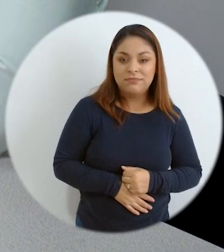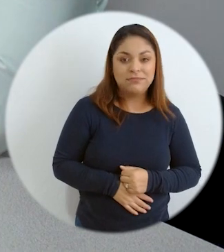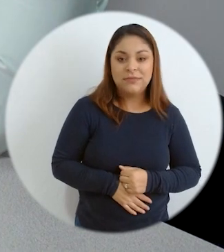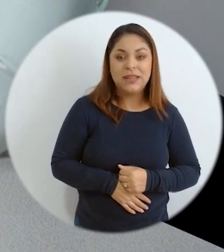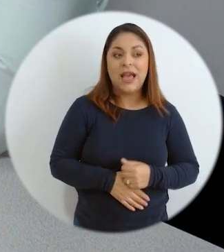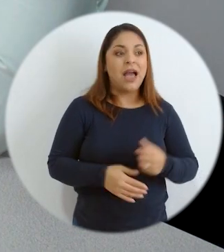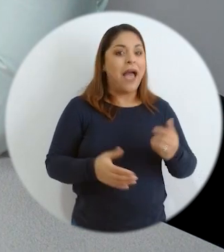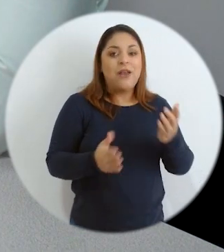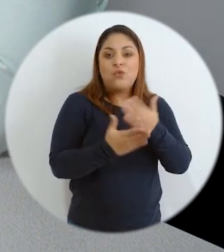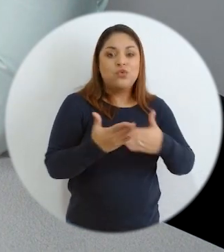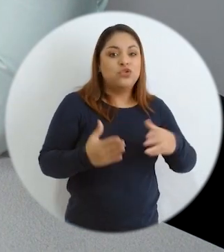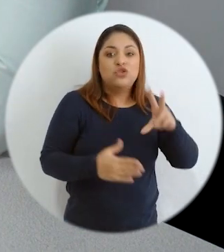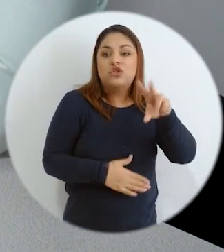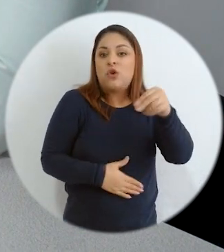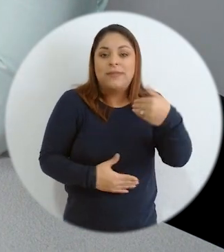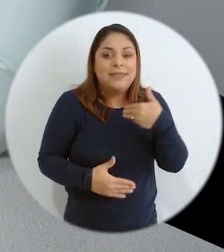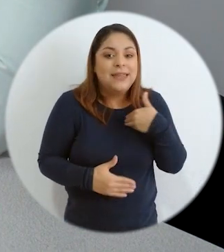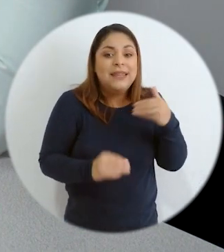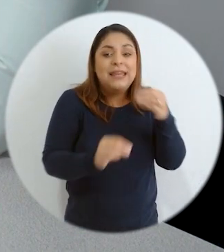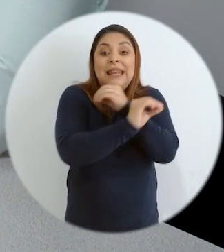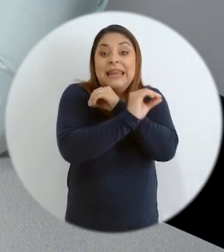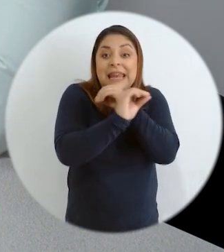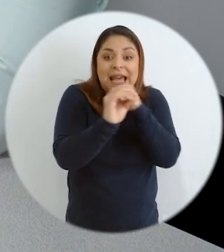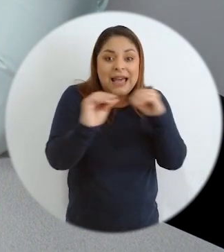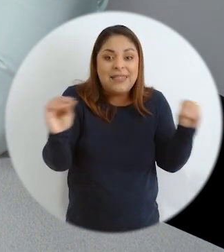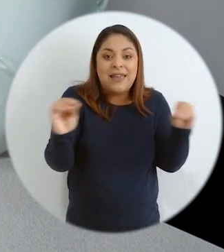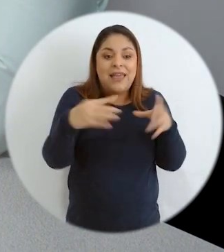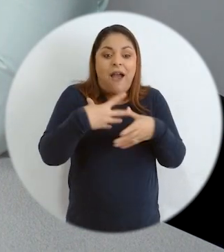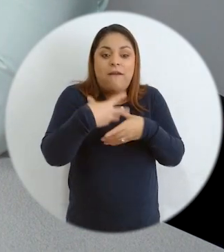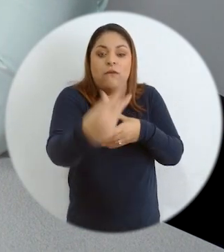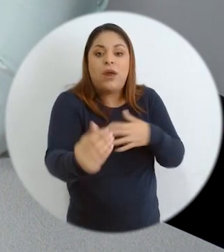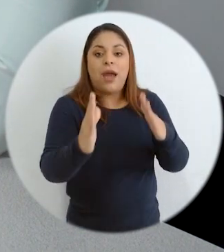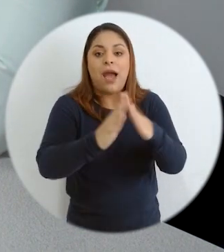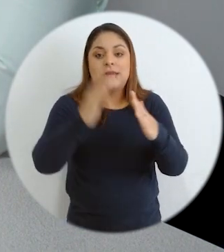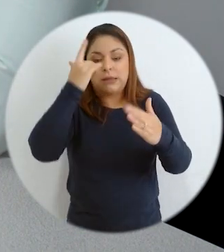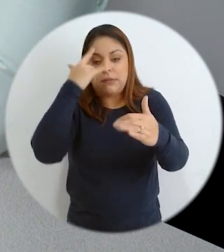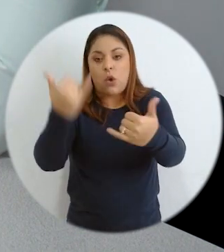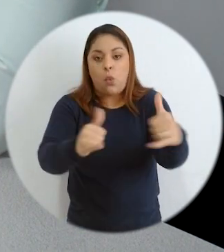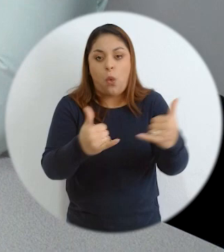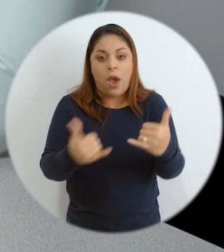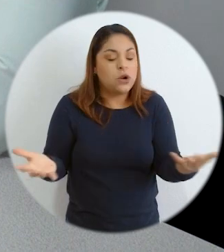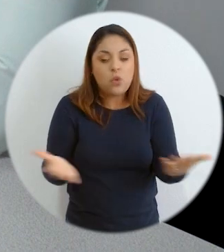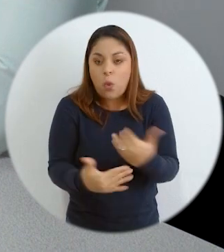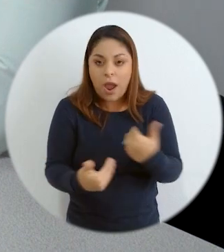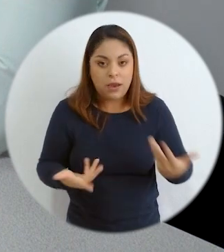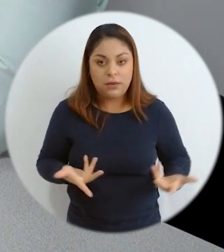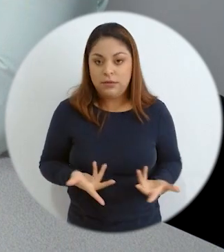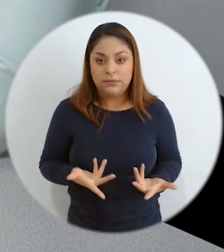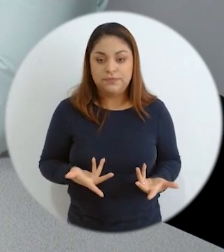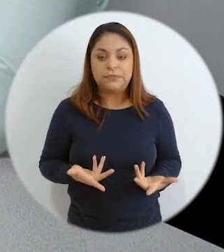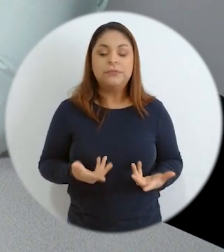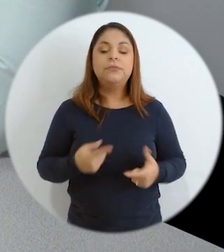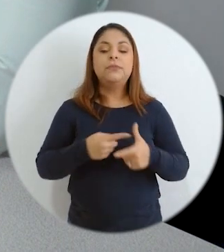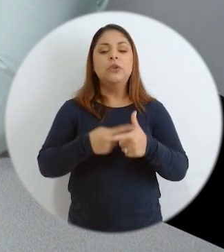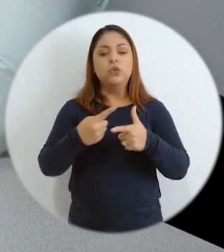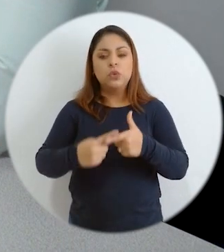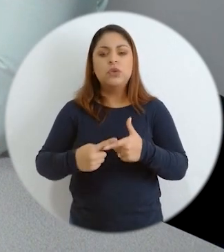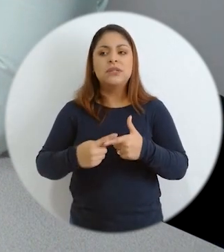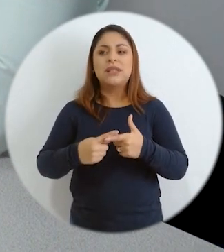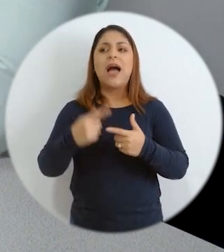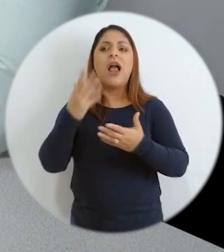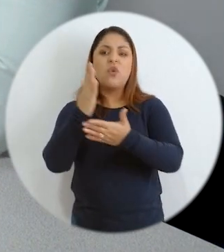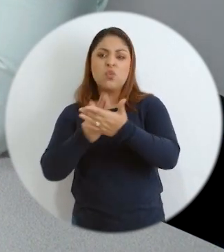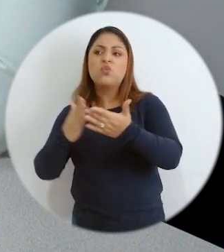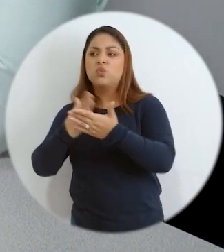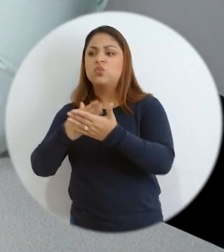tienen pero ni un planché para jugar bola en su barrio, ¿verdad? No tienen oportunidades verdaderas de desarrollo. Estas tienden a privatizarse y